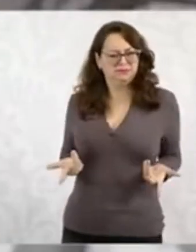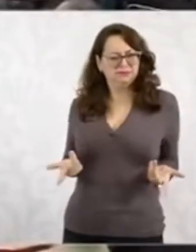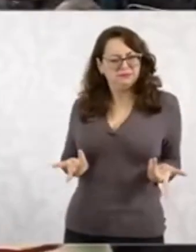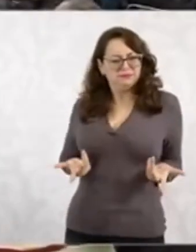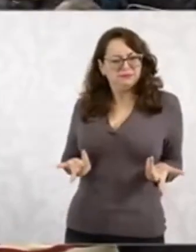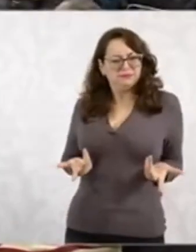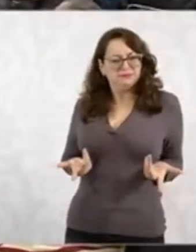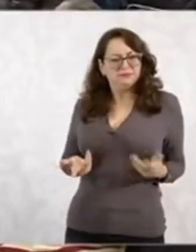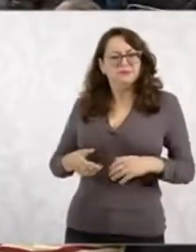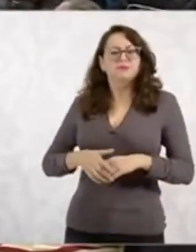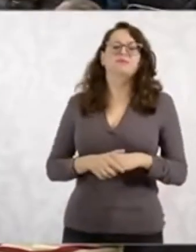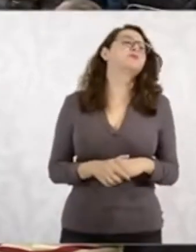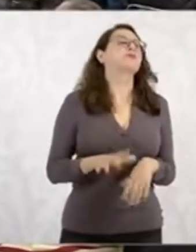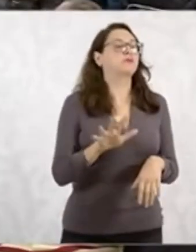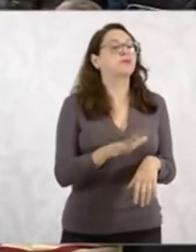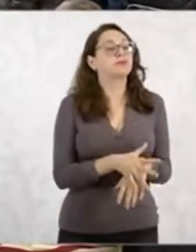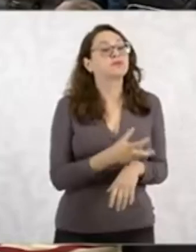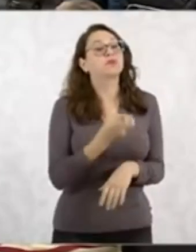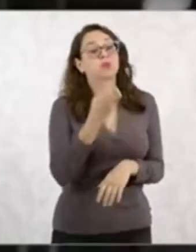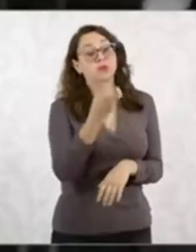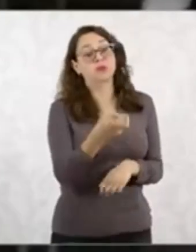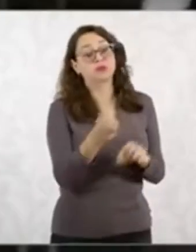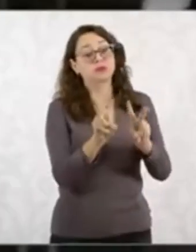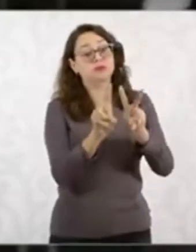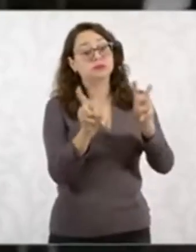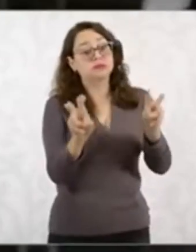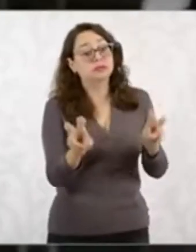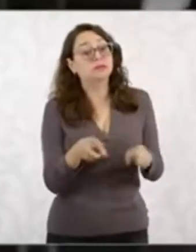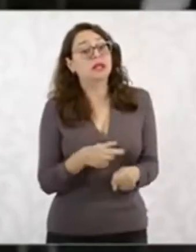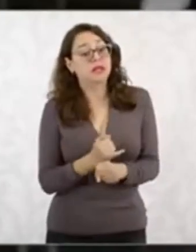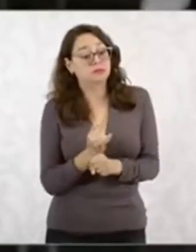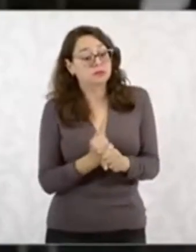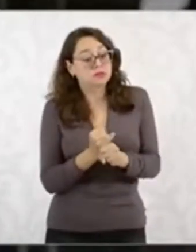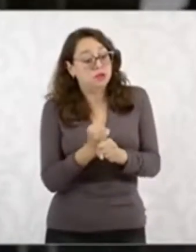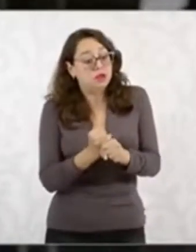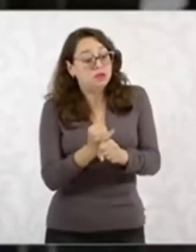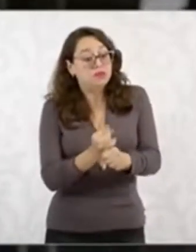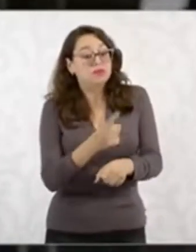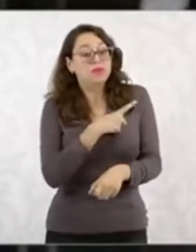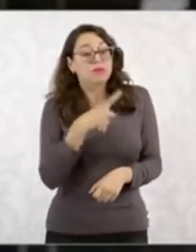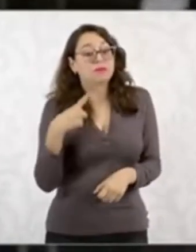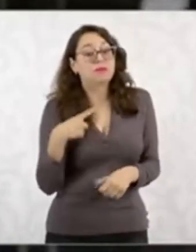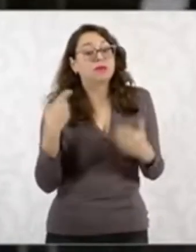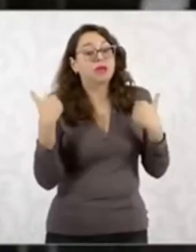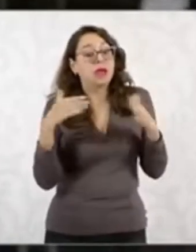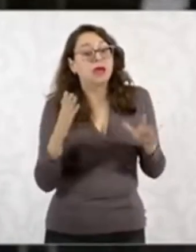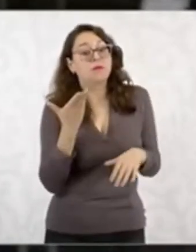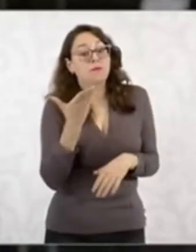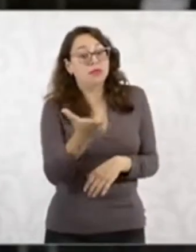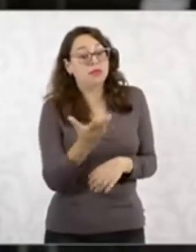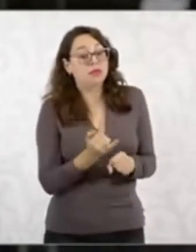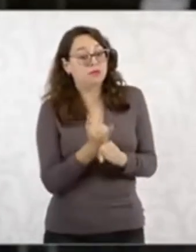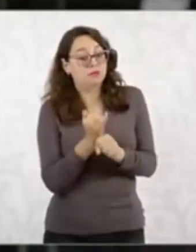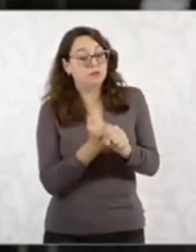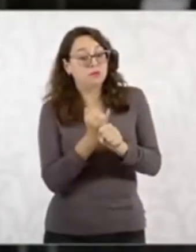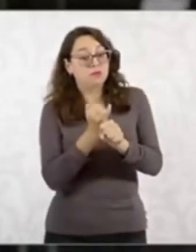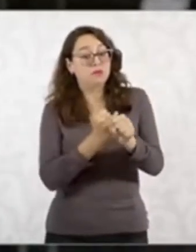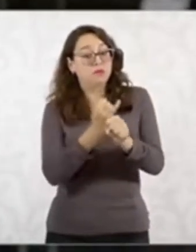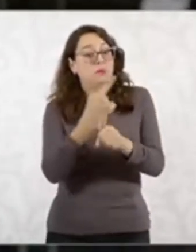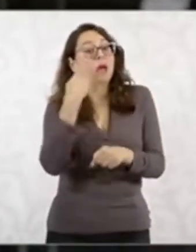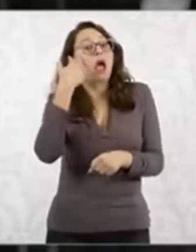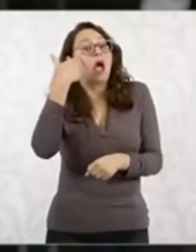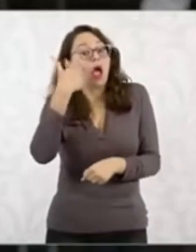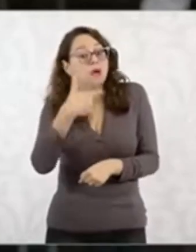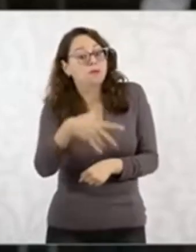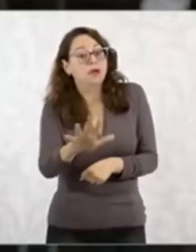Precisamente por eso un poco, bueno, la pregunta en torno al tema de las investigaciones que se hubieran podido solicitar a lo mejor del gobierno para, no formalizadas, sino para ver